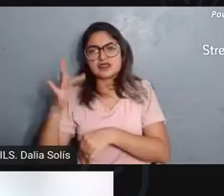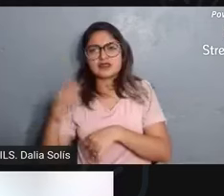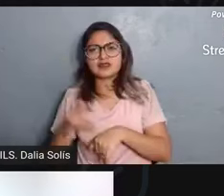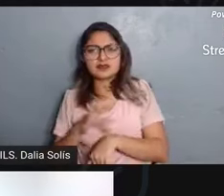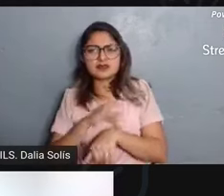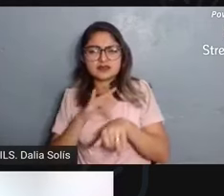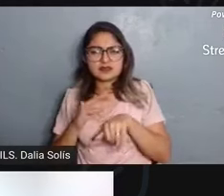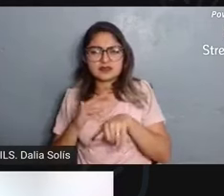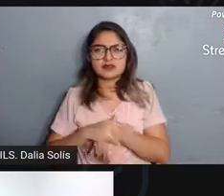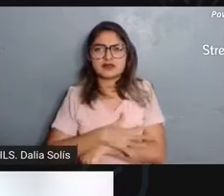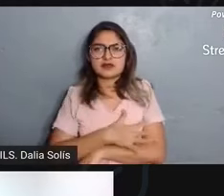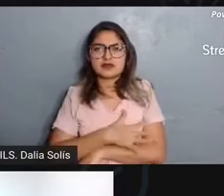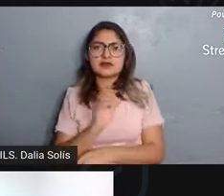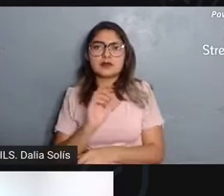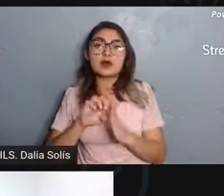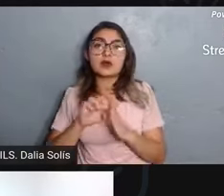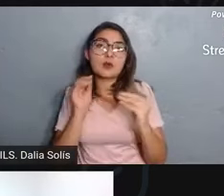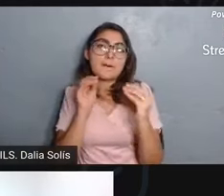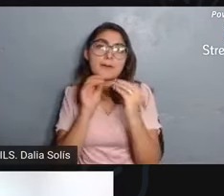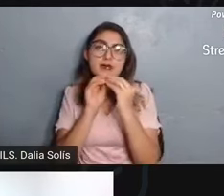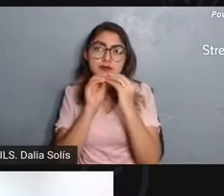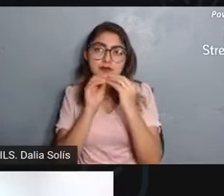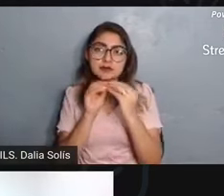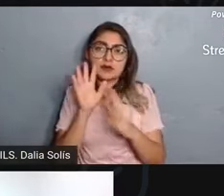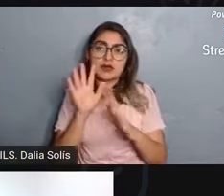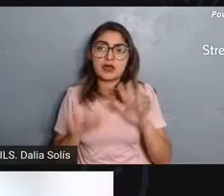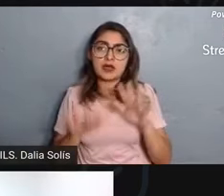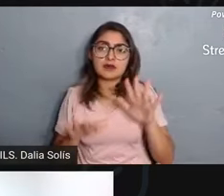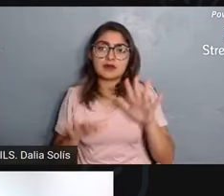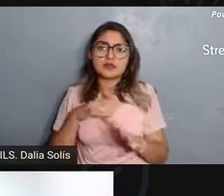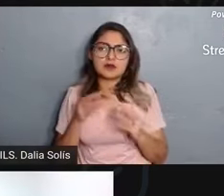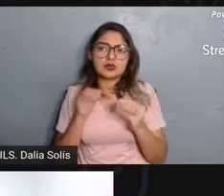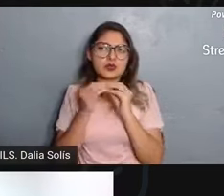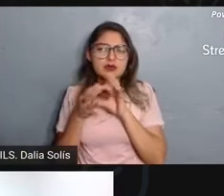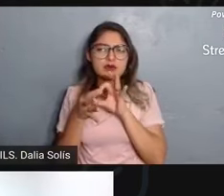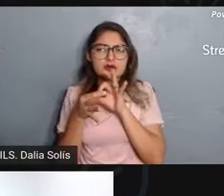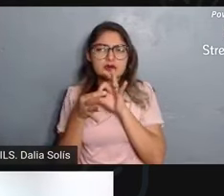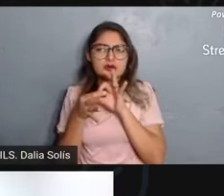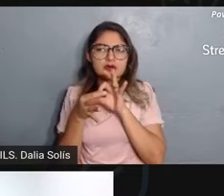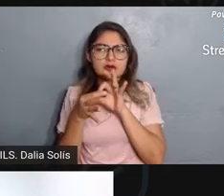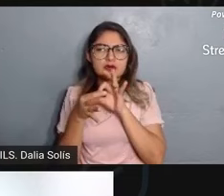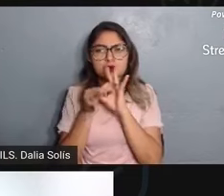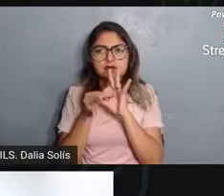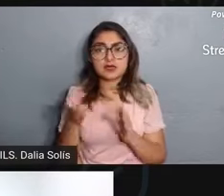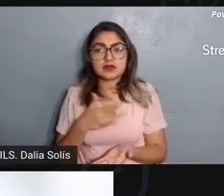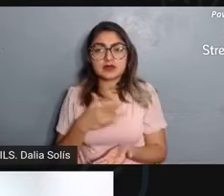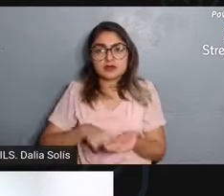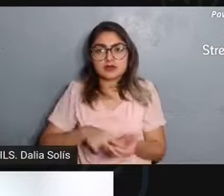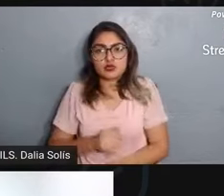ese vínculo amoroso, es erótico. Y no lo debemos de dejar de ver así.